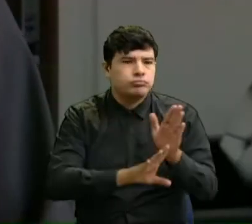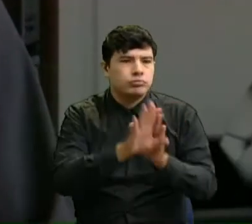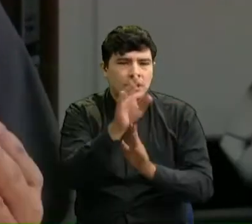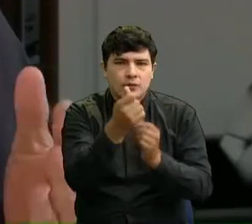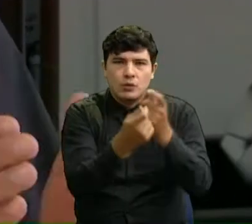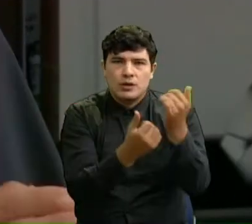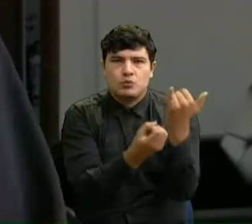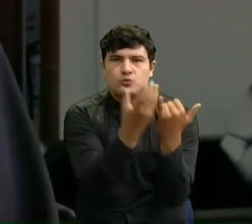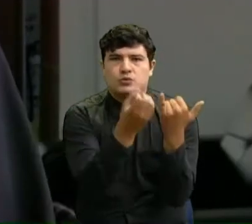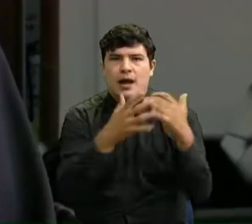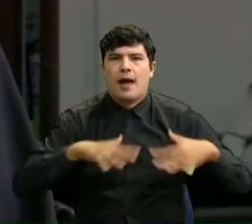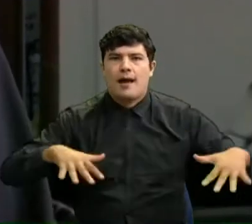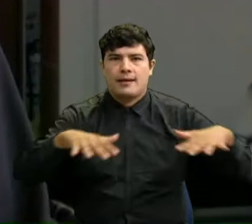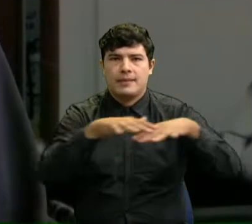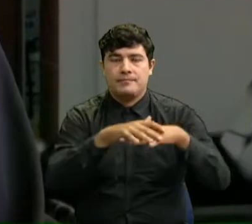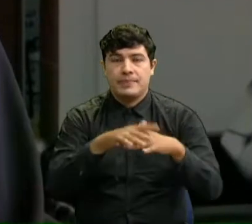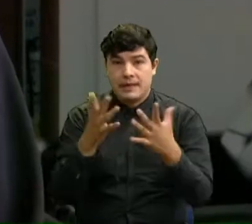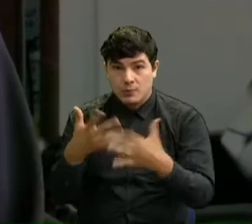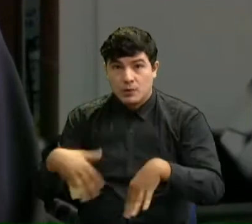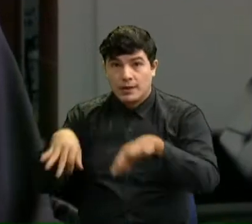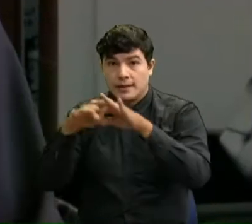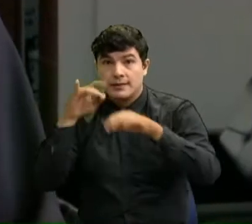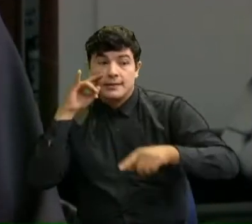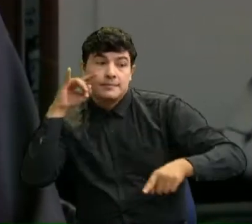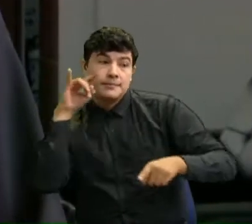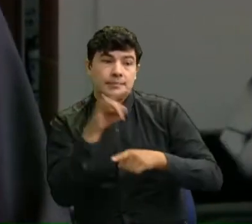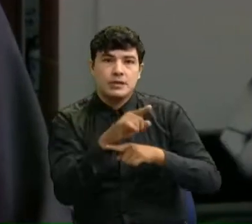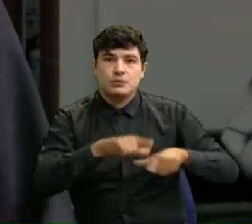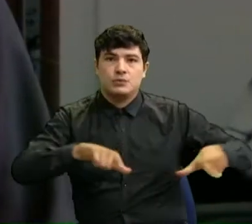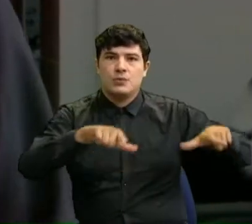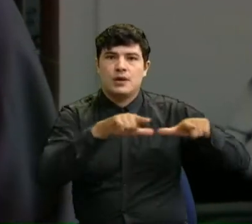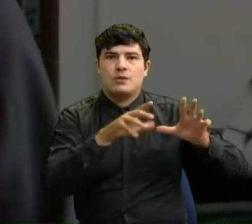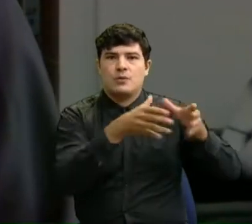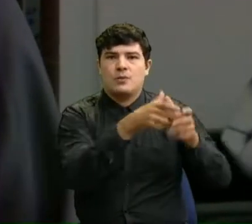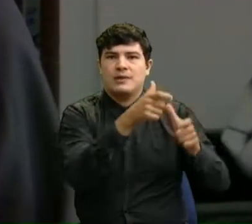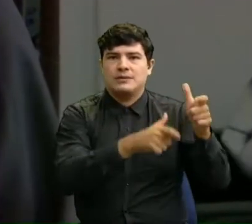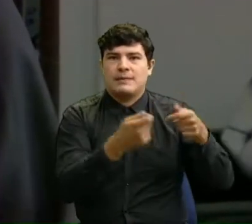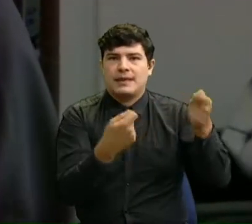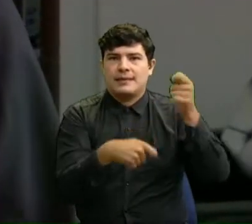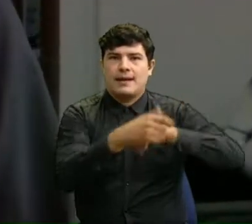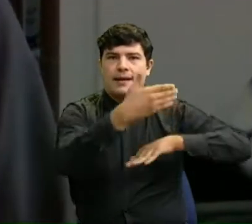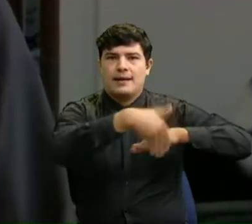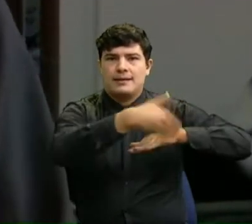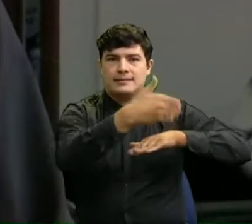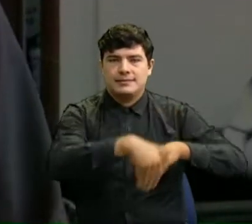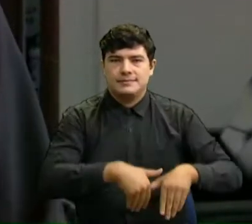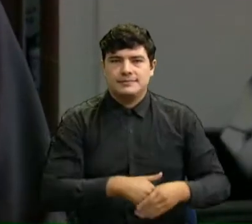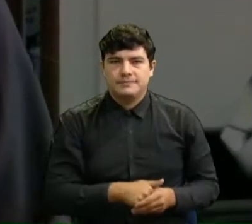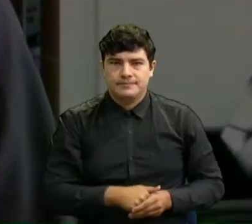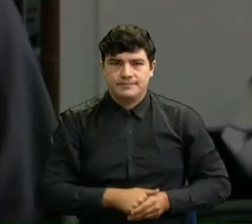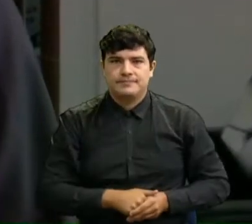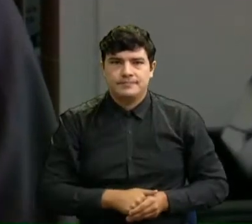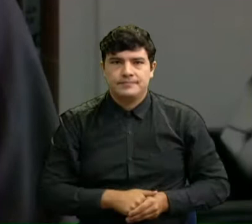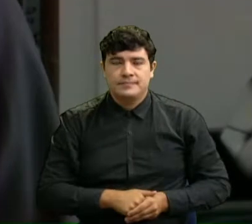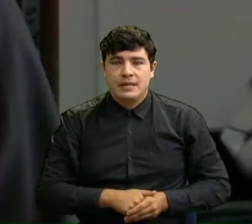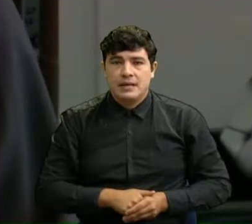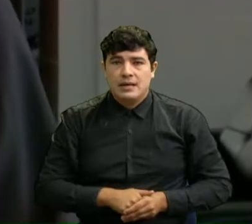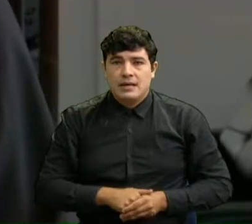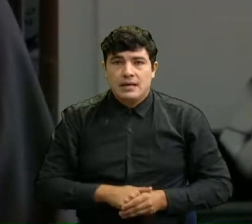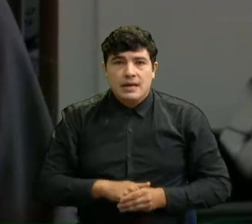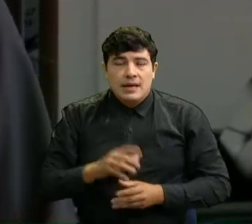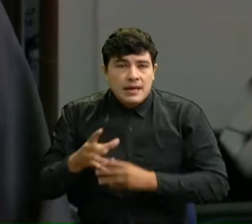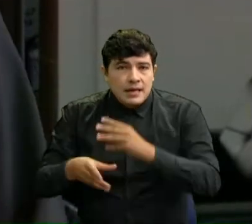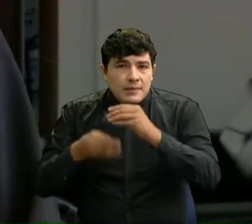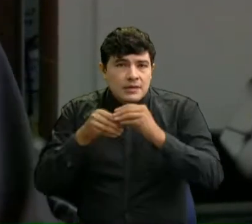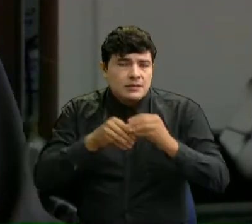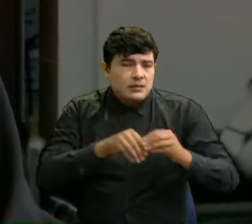Es muy importante que se haga control sobre la informalidad, el generar esta hora adicional que ya estaba desde las 10 de la noche hasta las